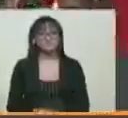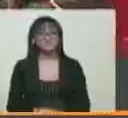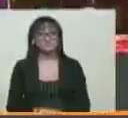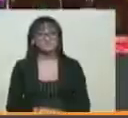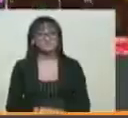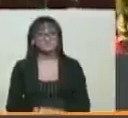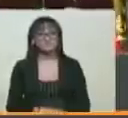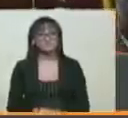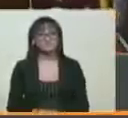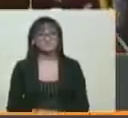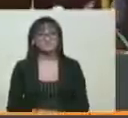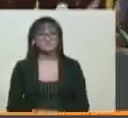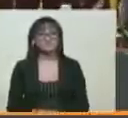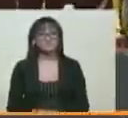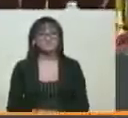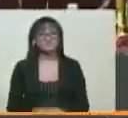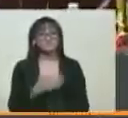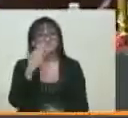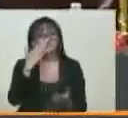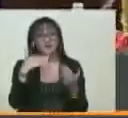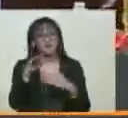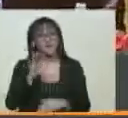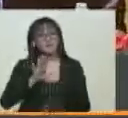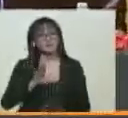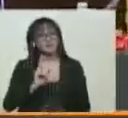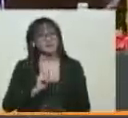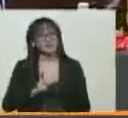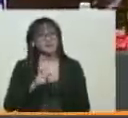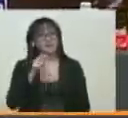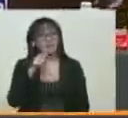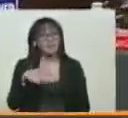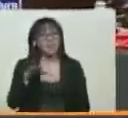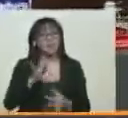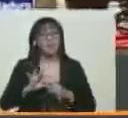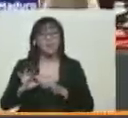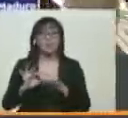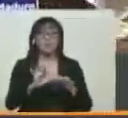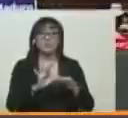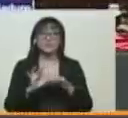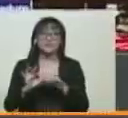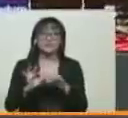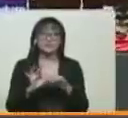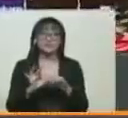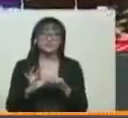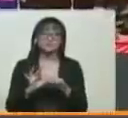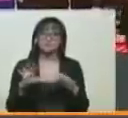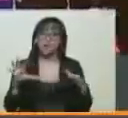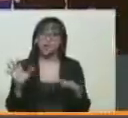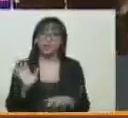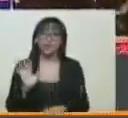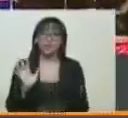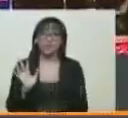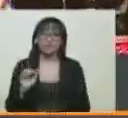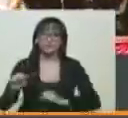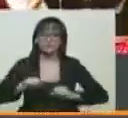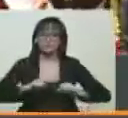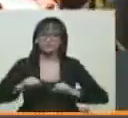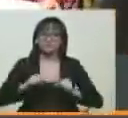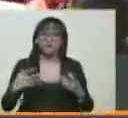Así debemos estar siempre, el pueblo unido, el pueblo